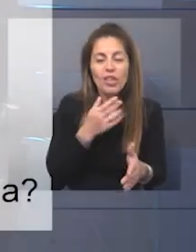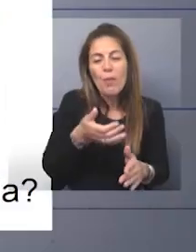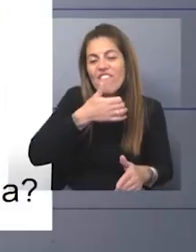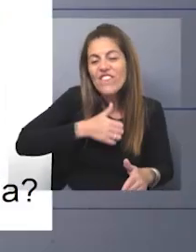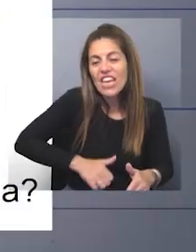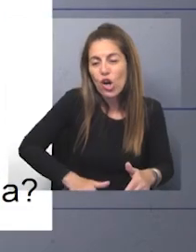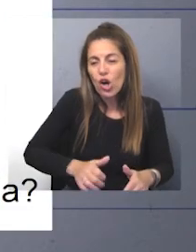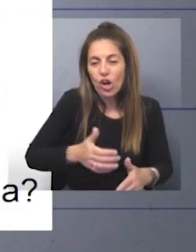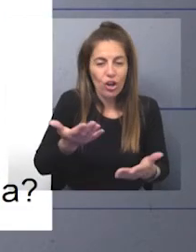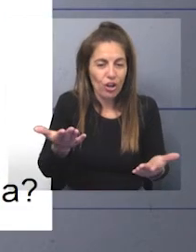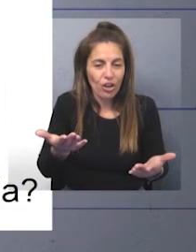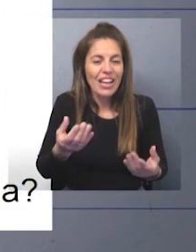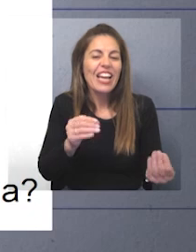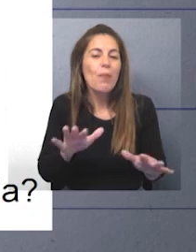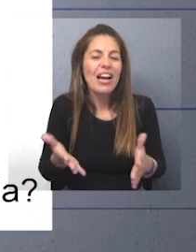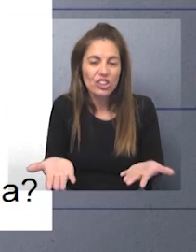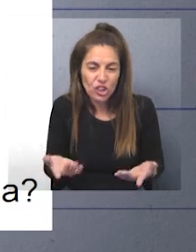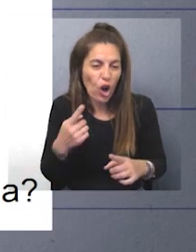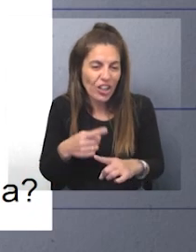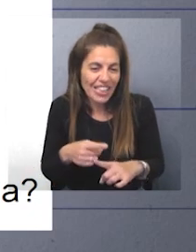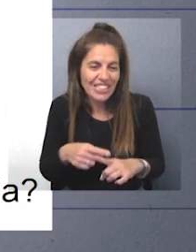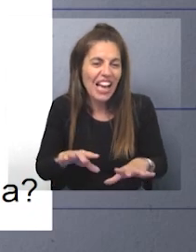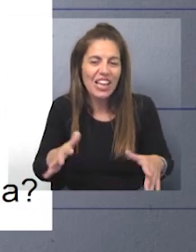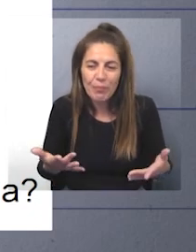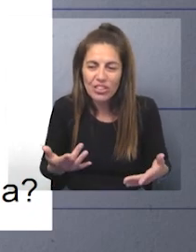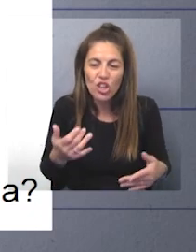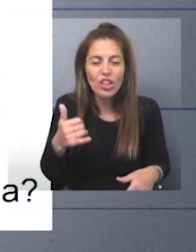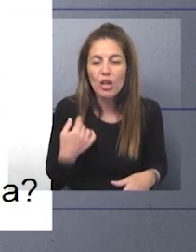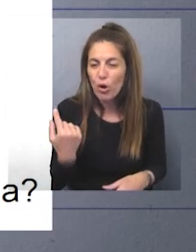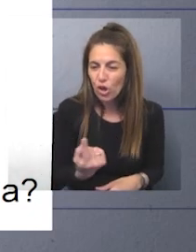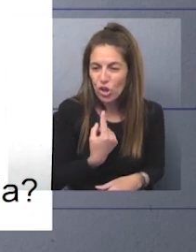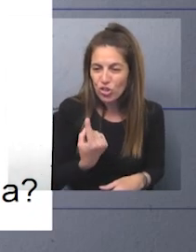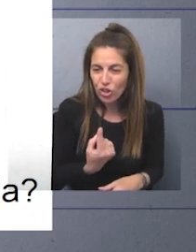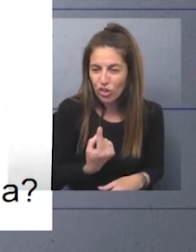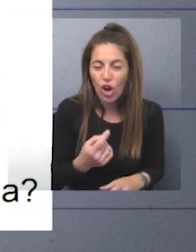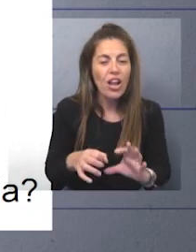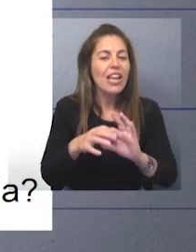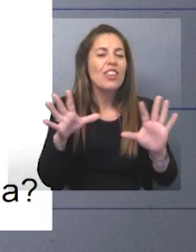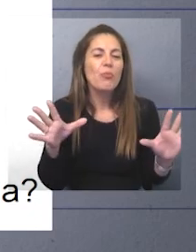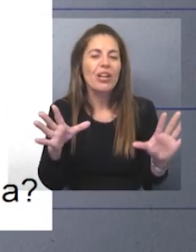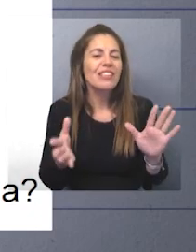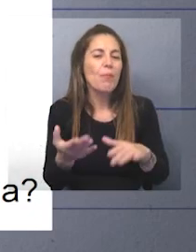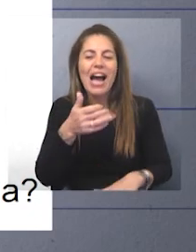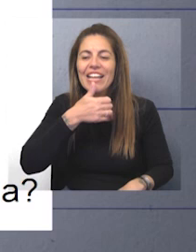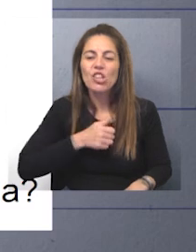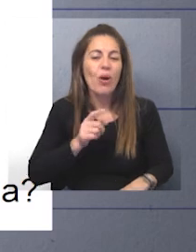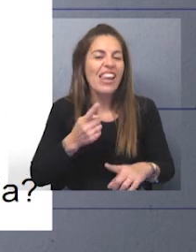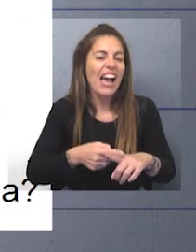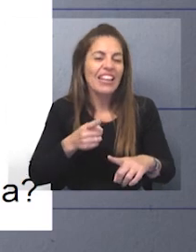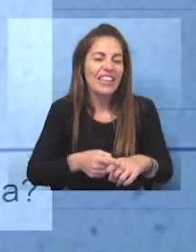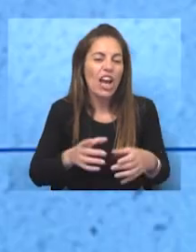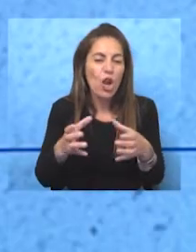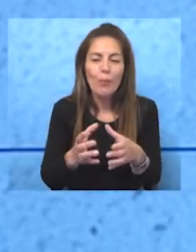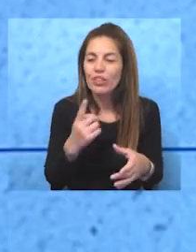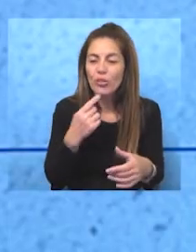historia Qué pasó Grecia qué pasó que lo tenemos nosotros no en la democracia más antigua no es la griega y los partidos